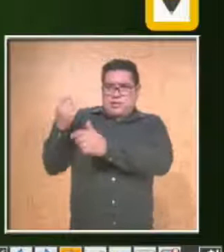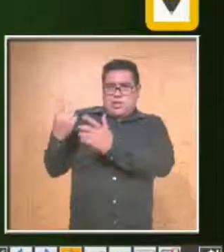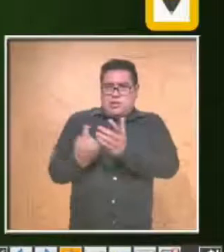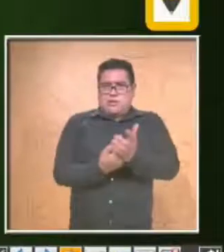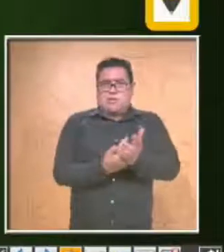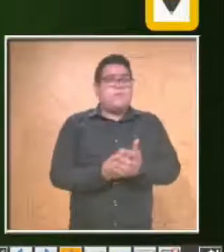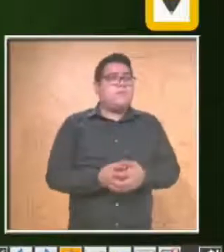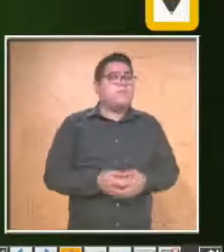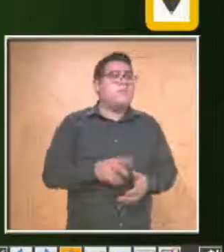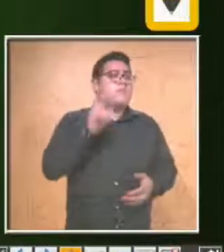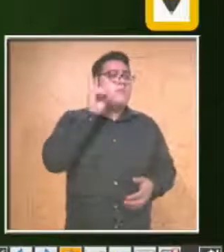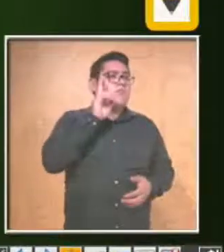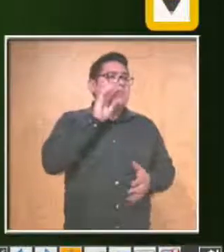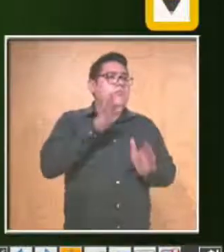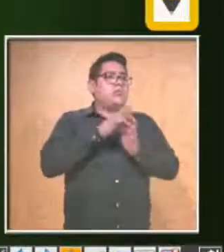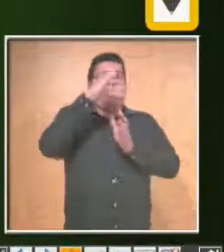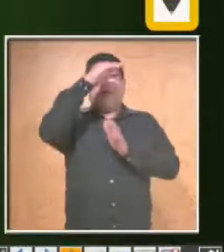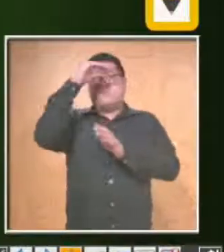de Róterdam.